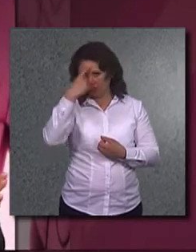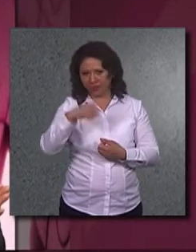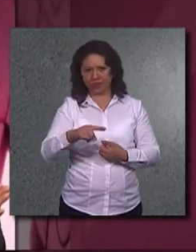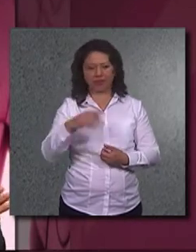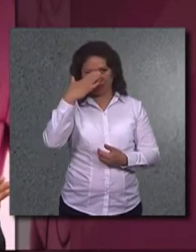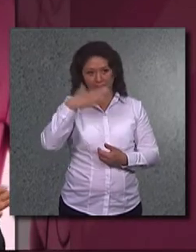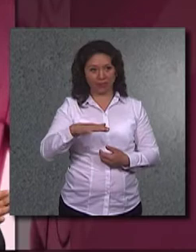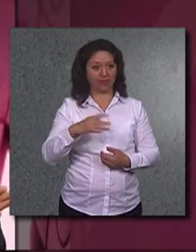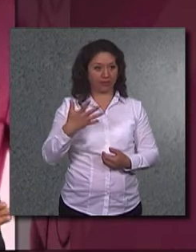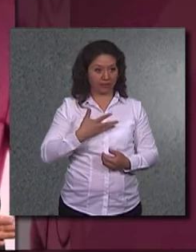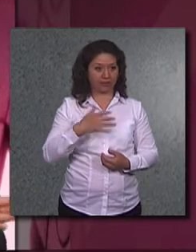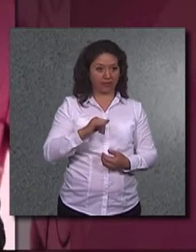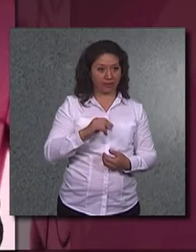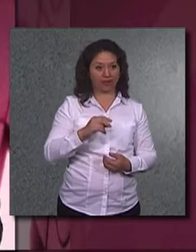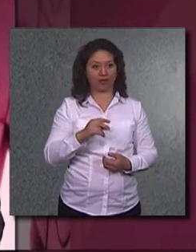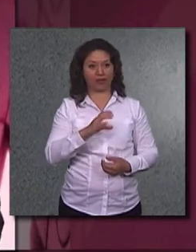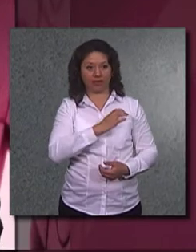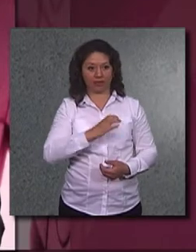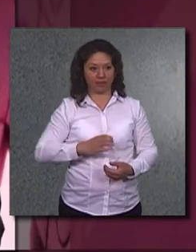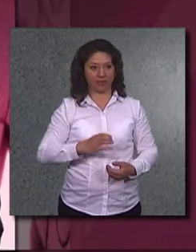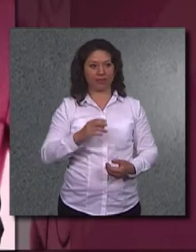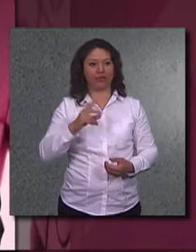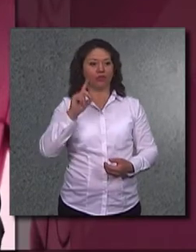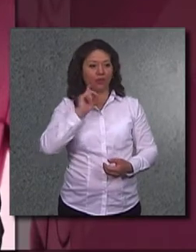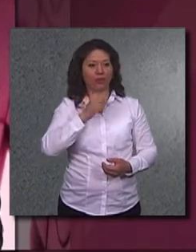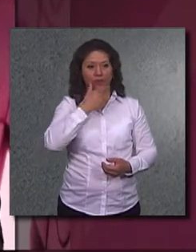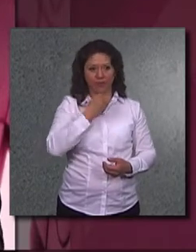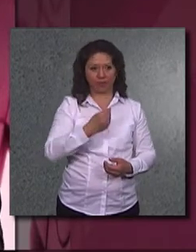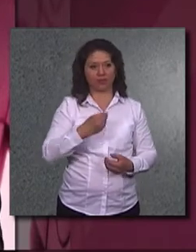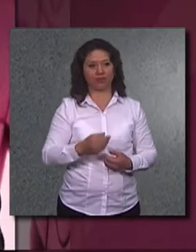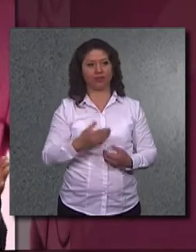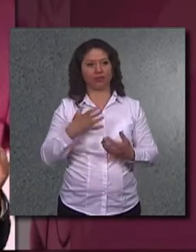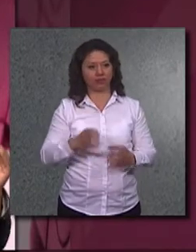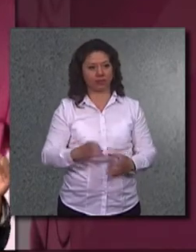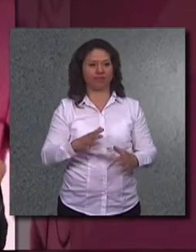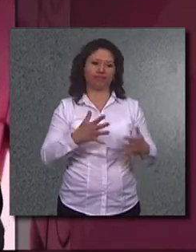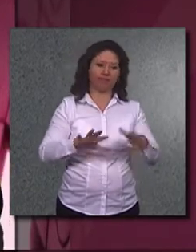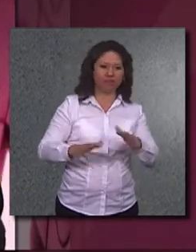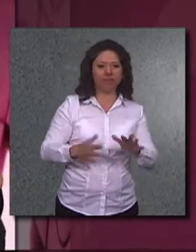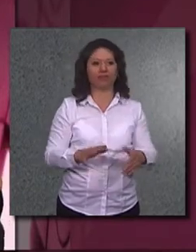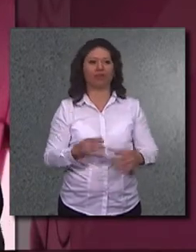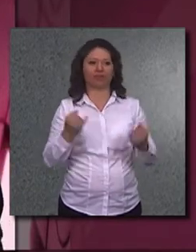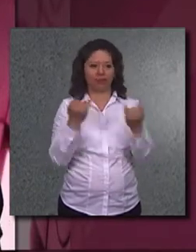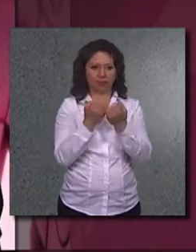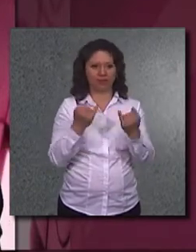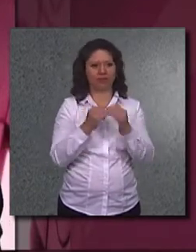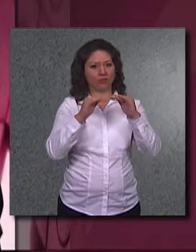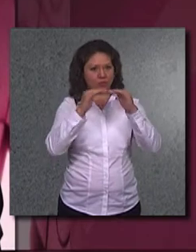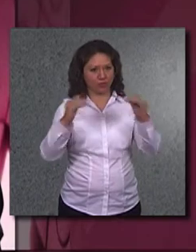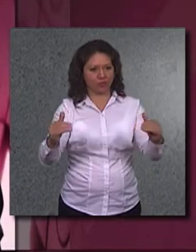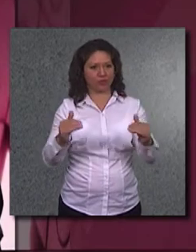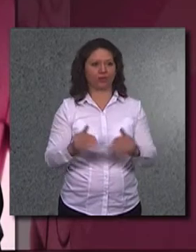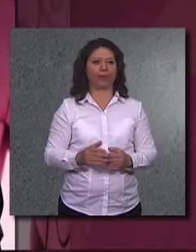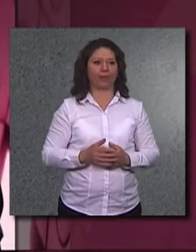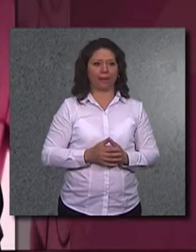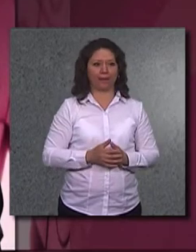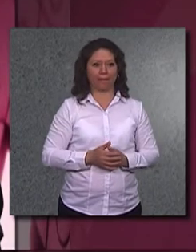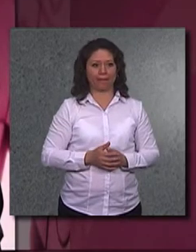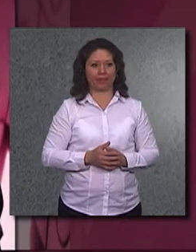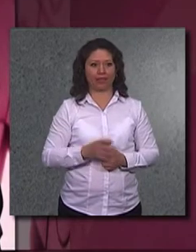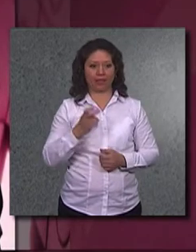saber si las condiciones que tienen las candidatas y los candidatos están más o menos en términos de